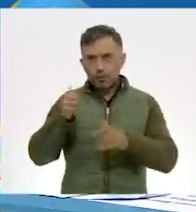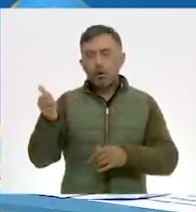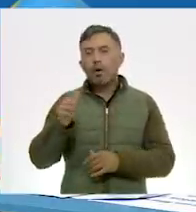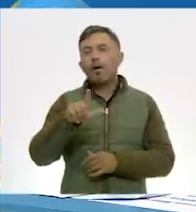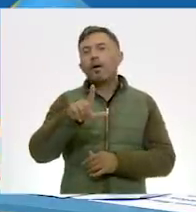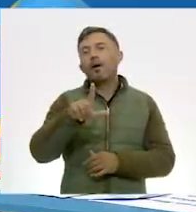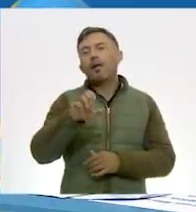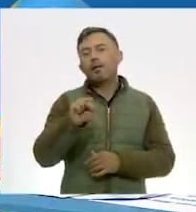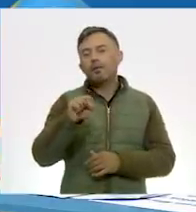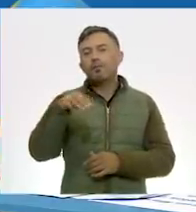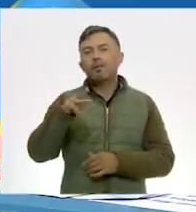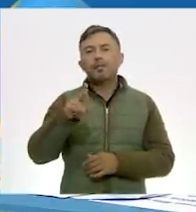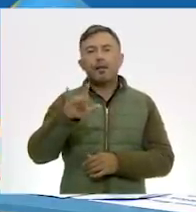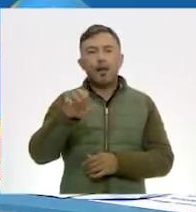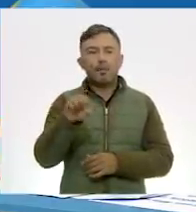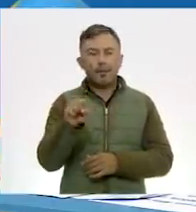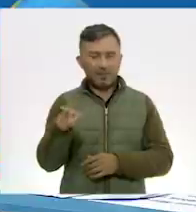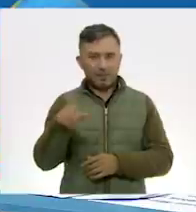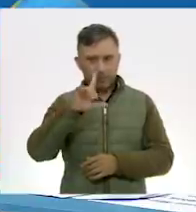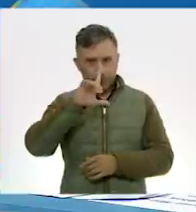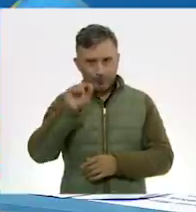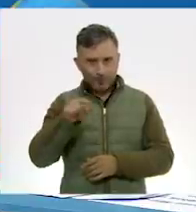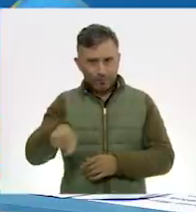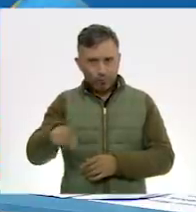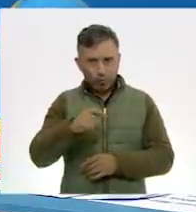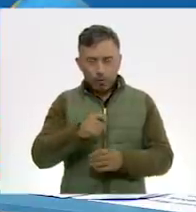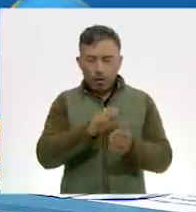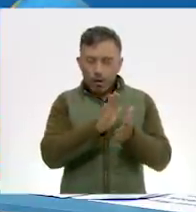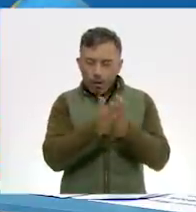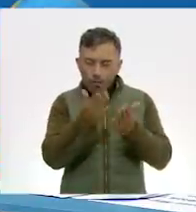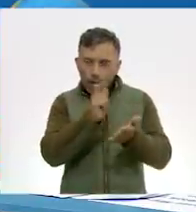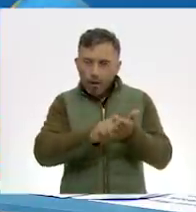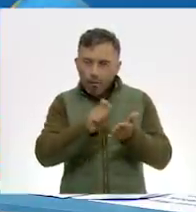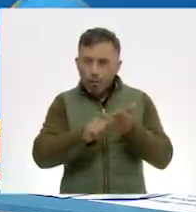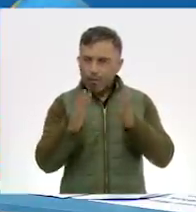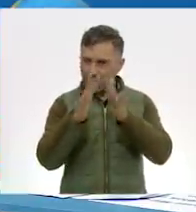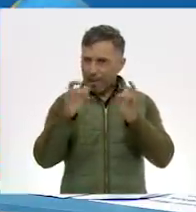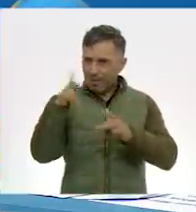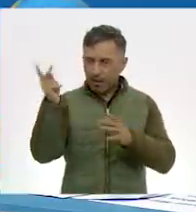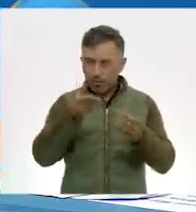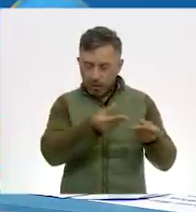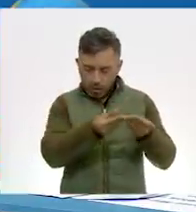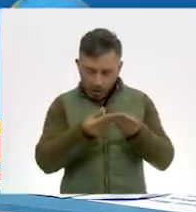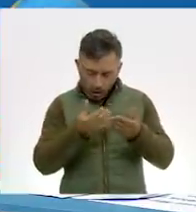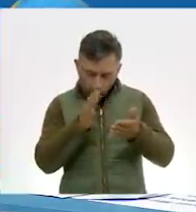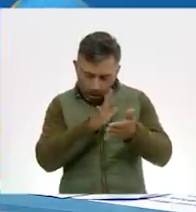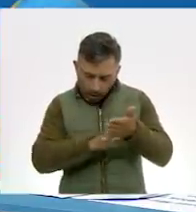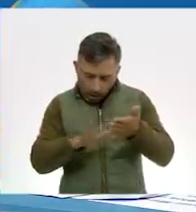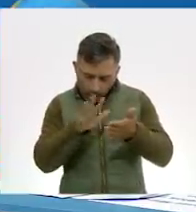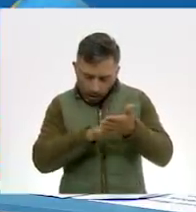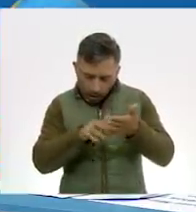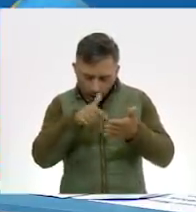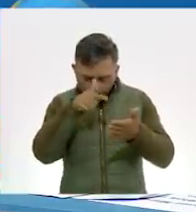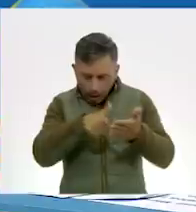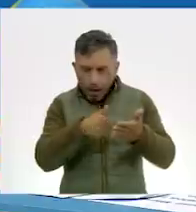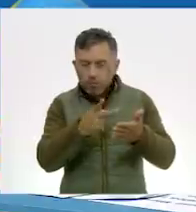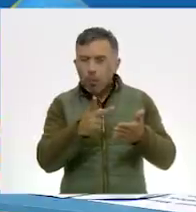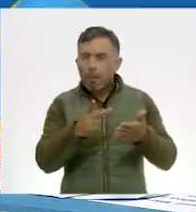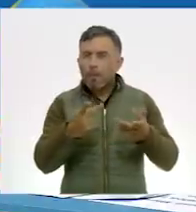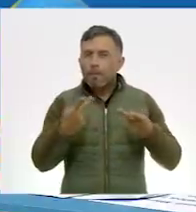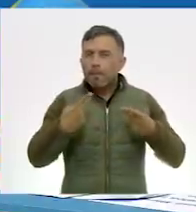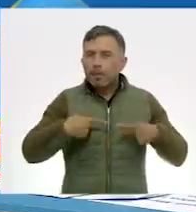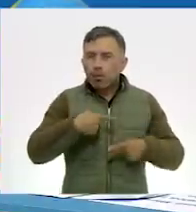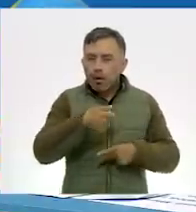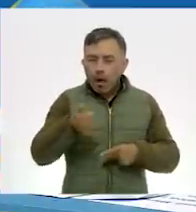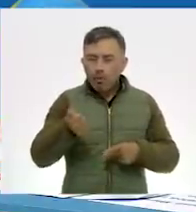el mérito de las ilustraciones de dichas obras, admirando la caracterización de los personajes y el movimiento de